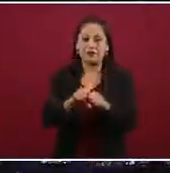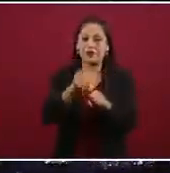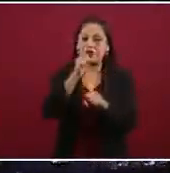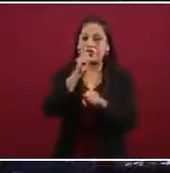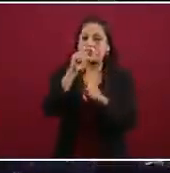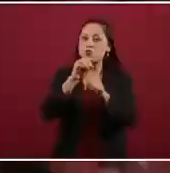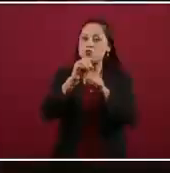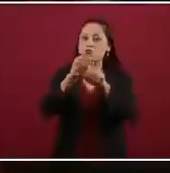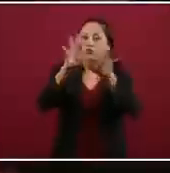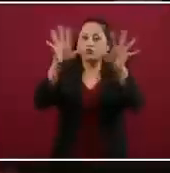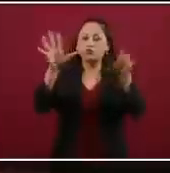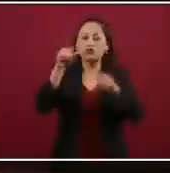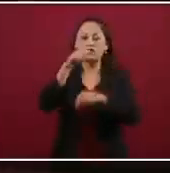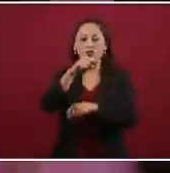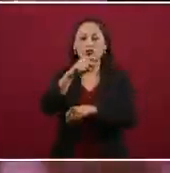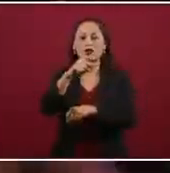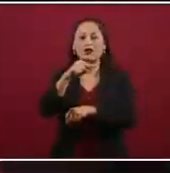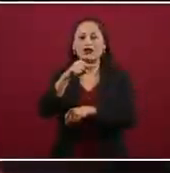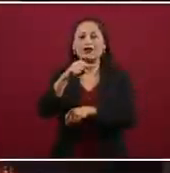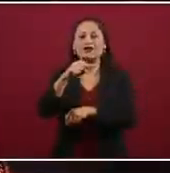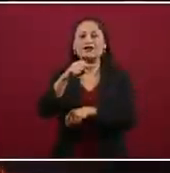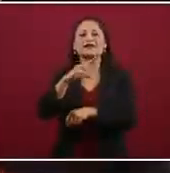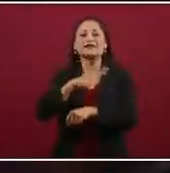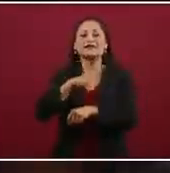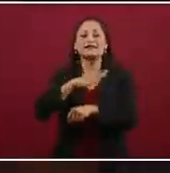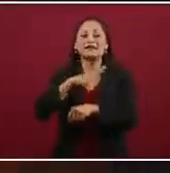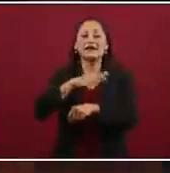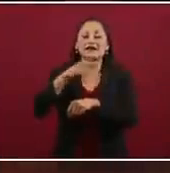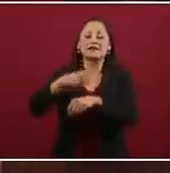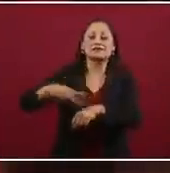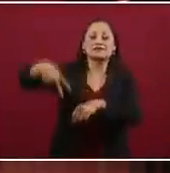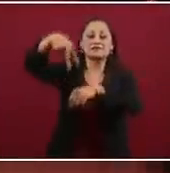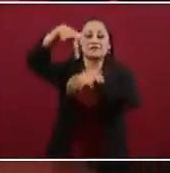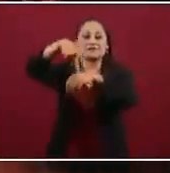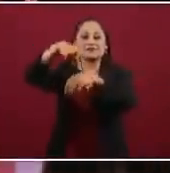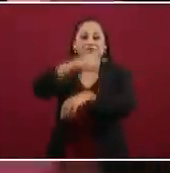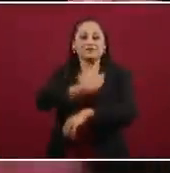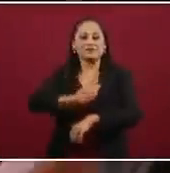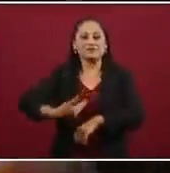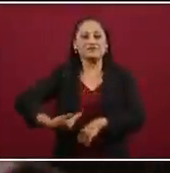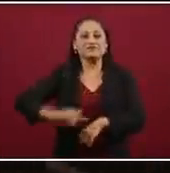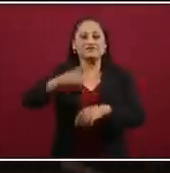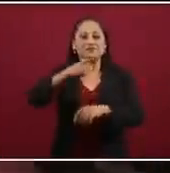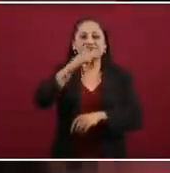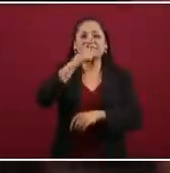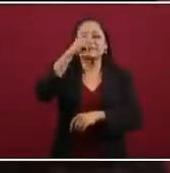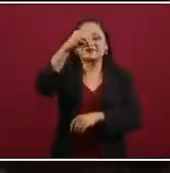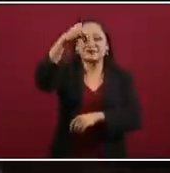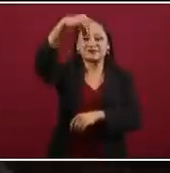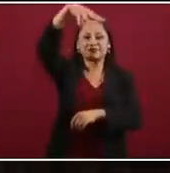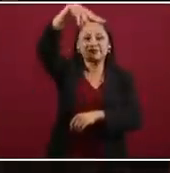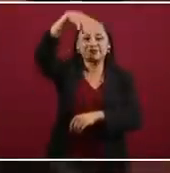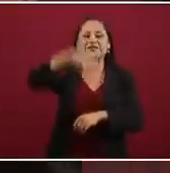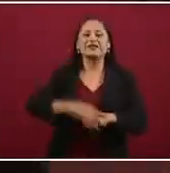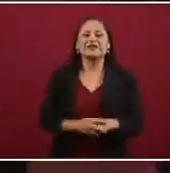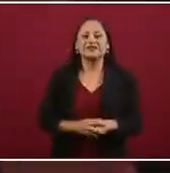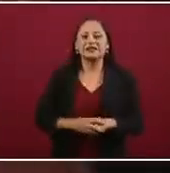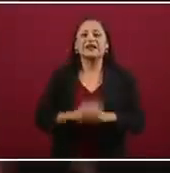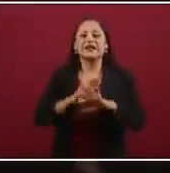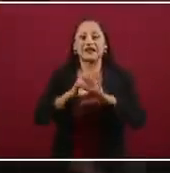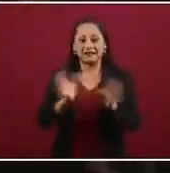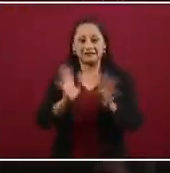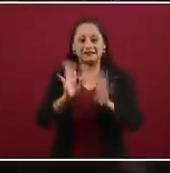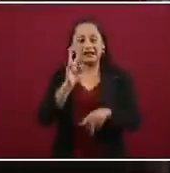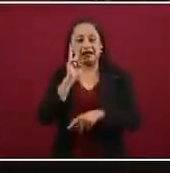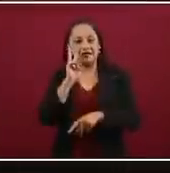el donde se encuentra el balcón presidencial, así que ya se vemos el candil, ya de aquí se percibe muy bien un